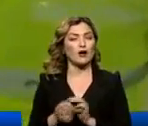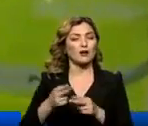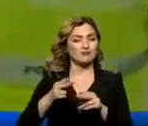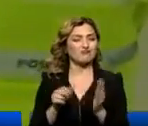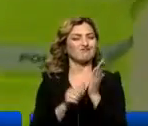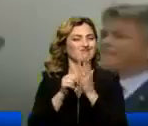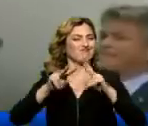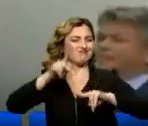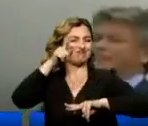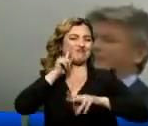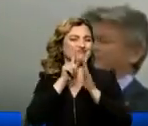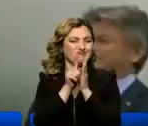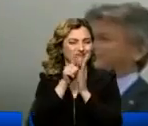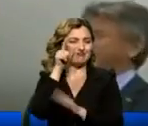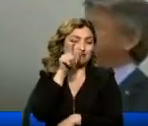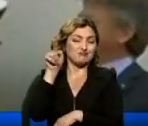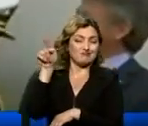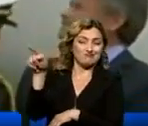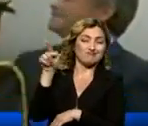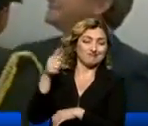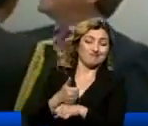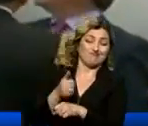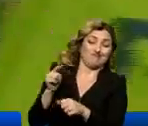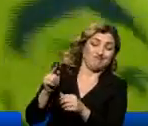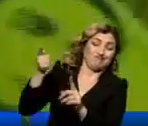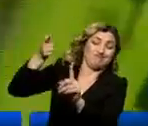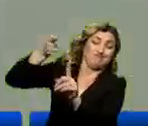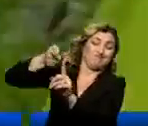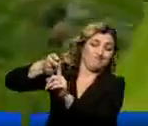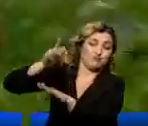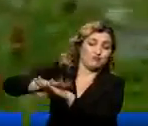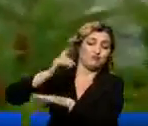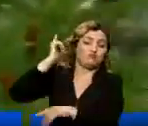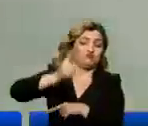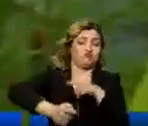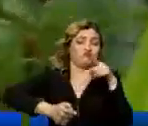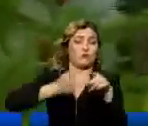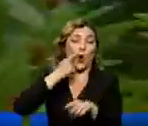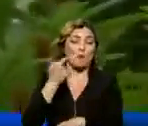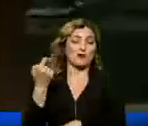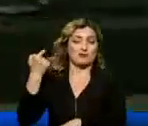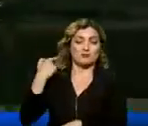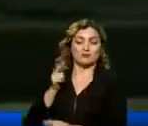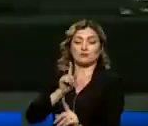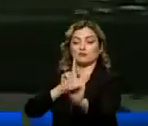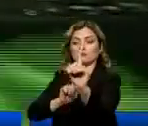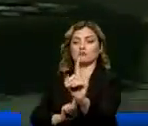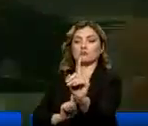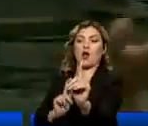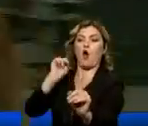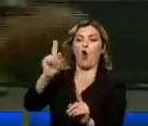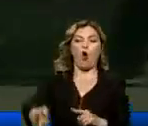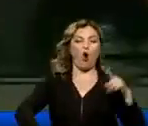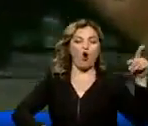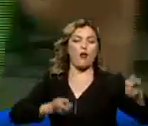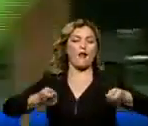exministros, la fiscal Salazar lo califica a él de autor mediato. El llamarlo hombre de atrás dentro de su teoría y con ello decir